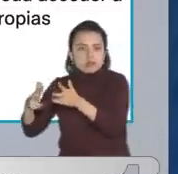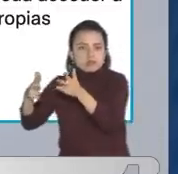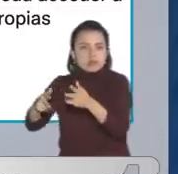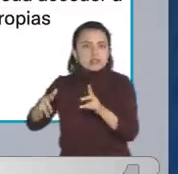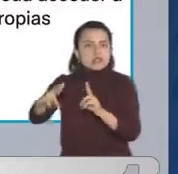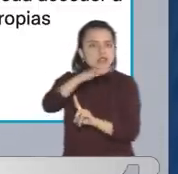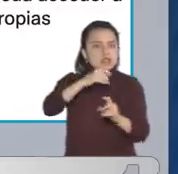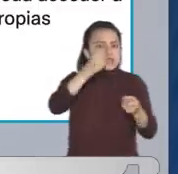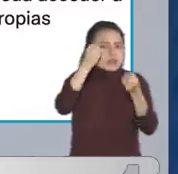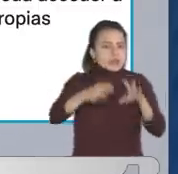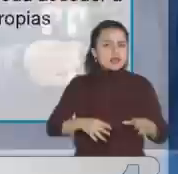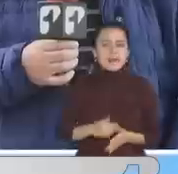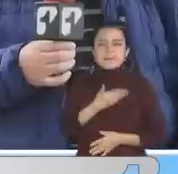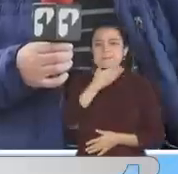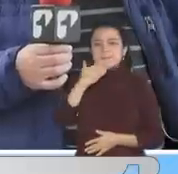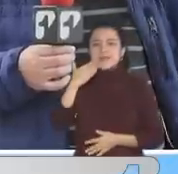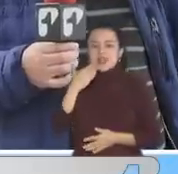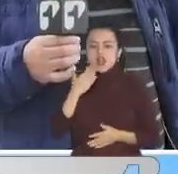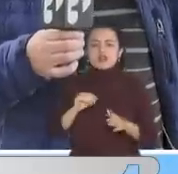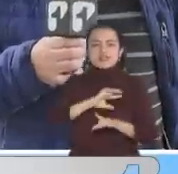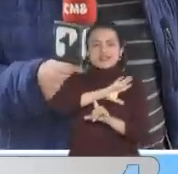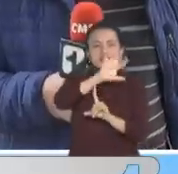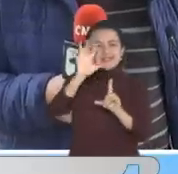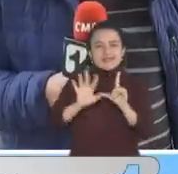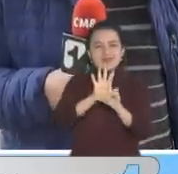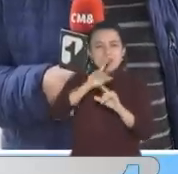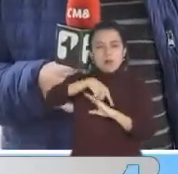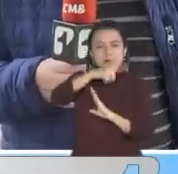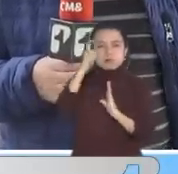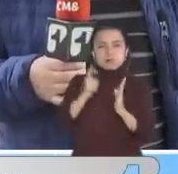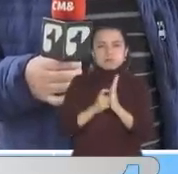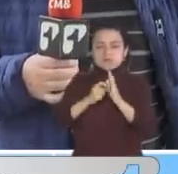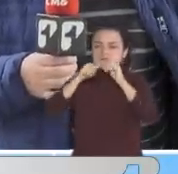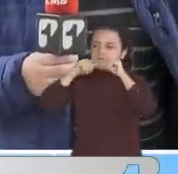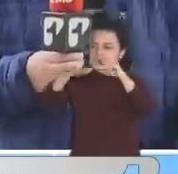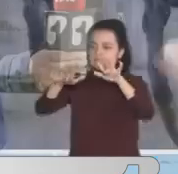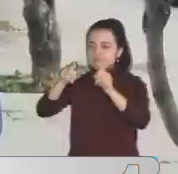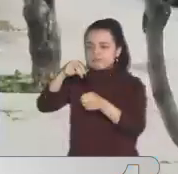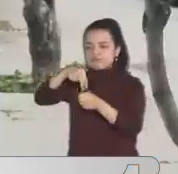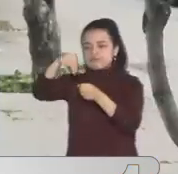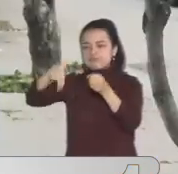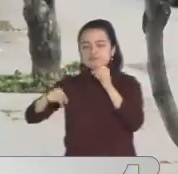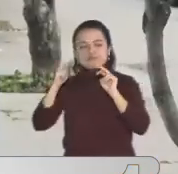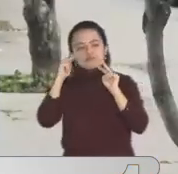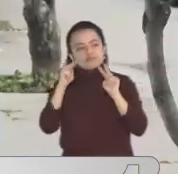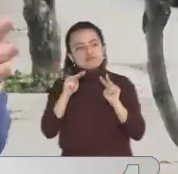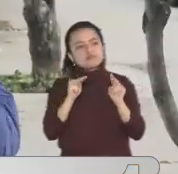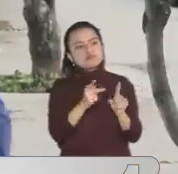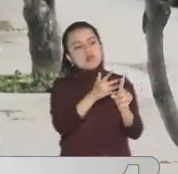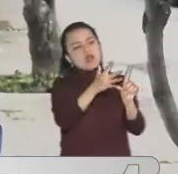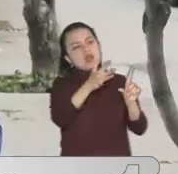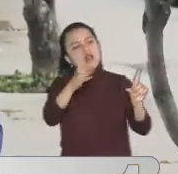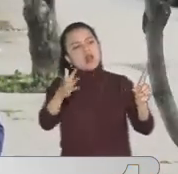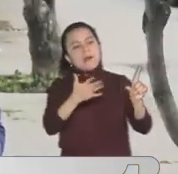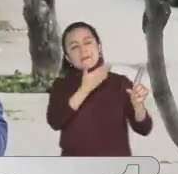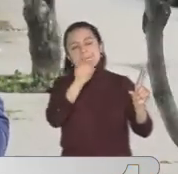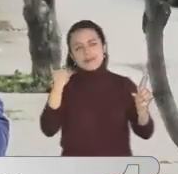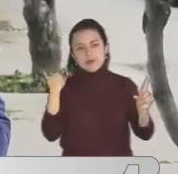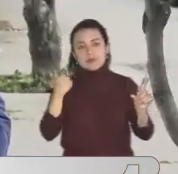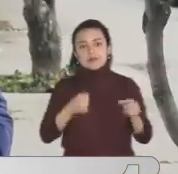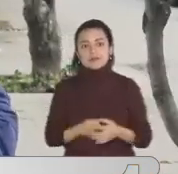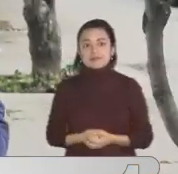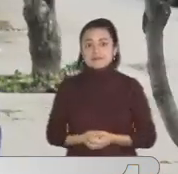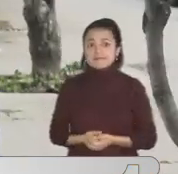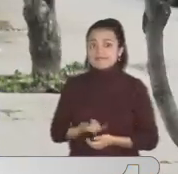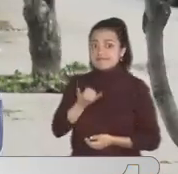horas de grabaciones y sacar sus propias conclusiones. Gustavo Petro dice esto porque manifiesta que sabe que la revista Semana tiene